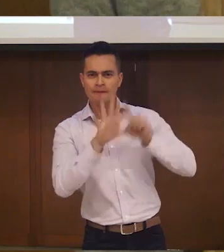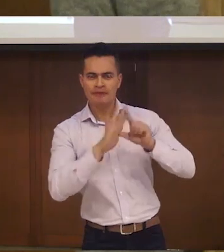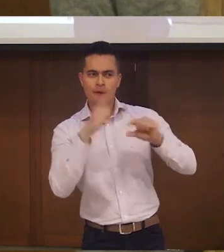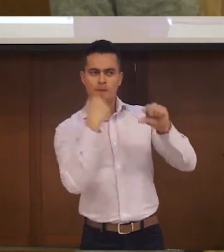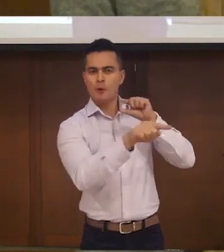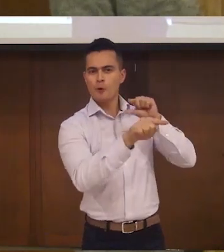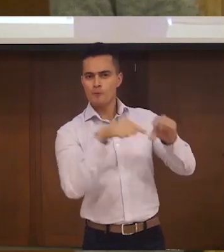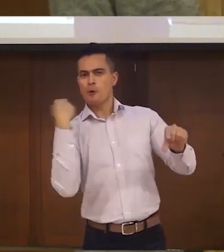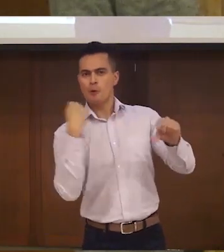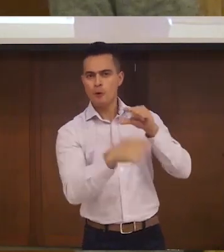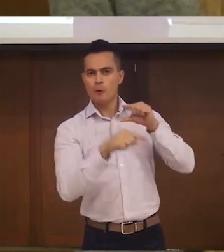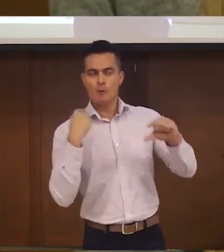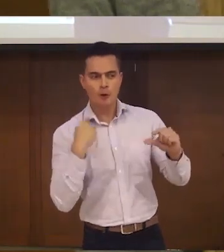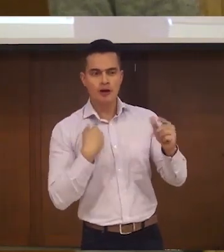videos,